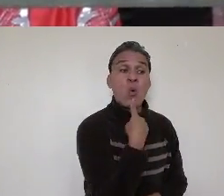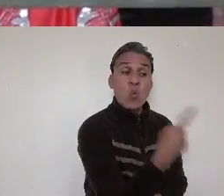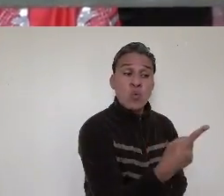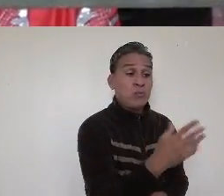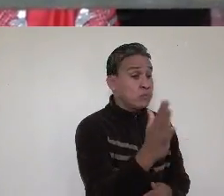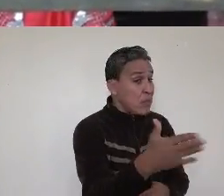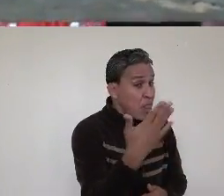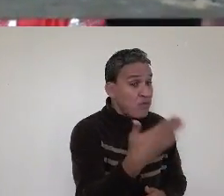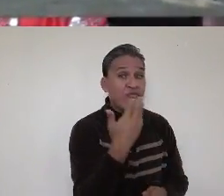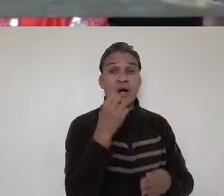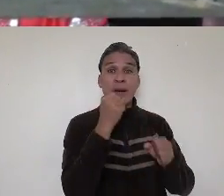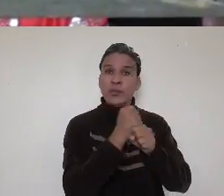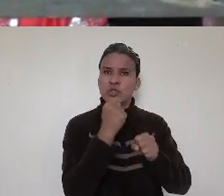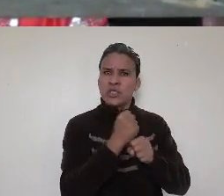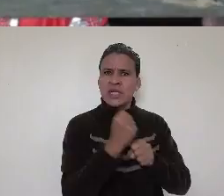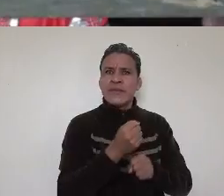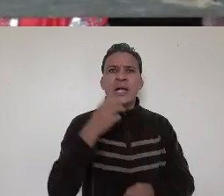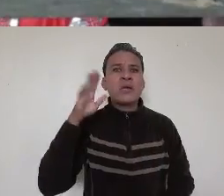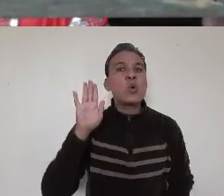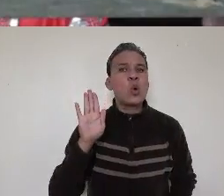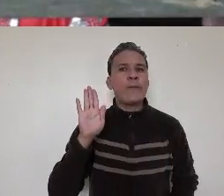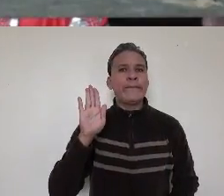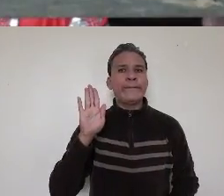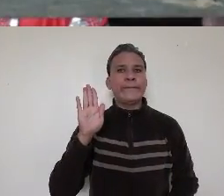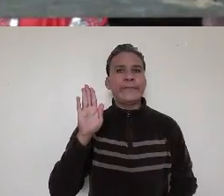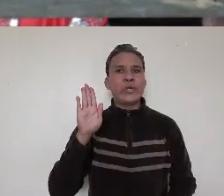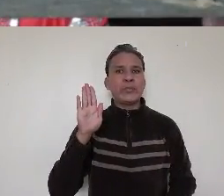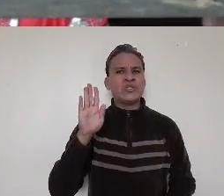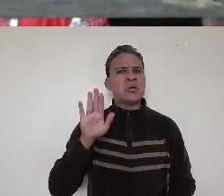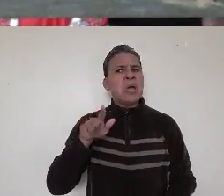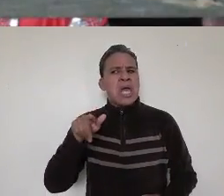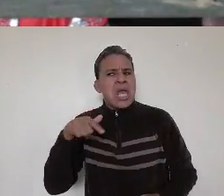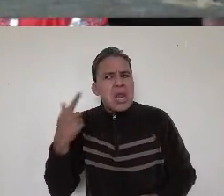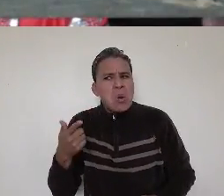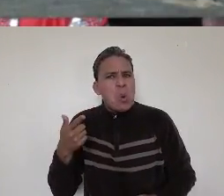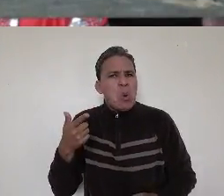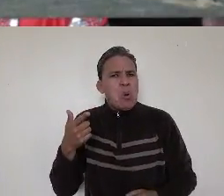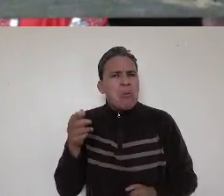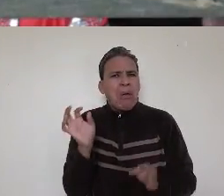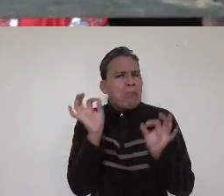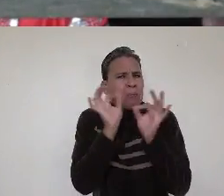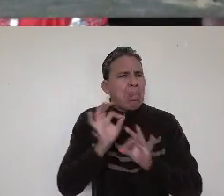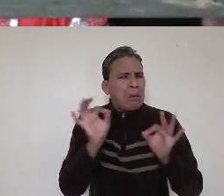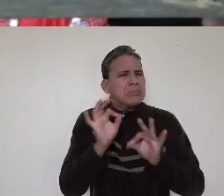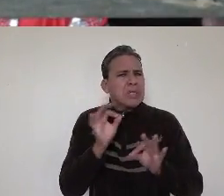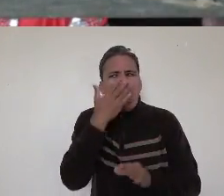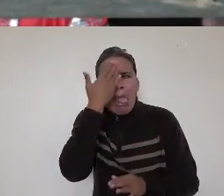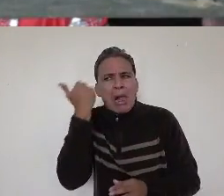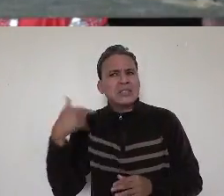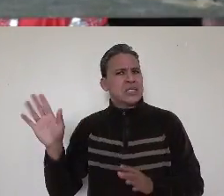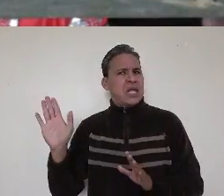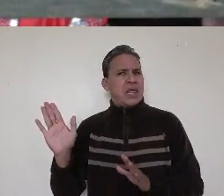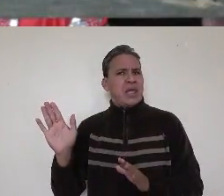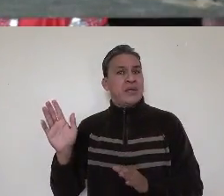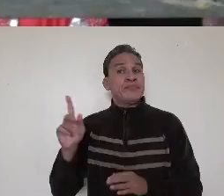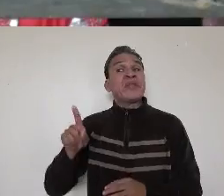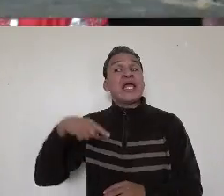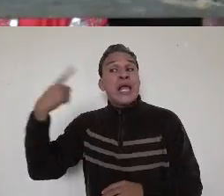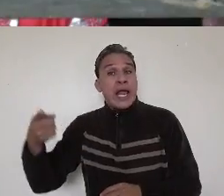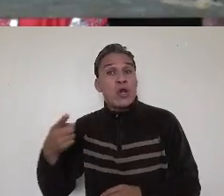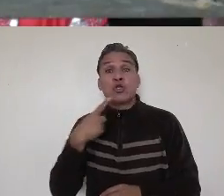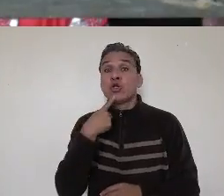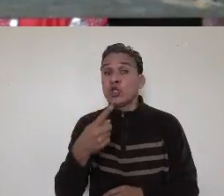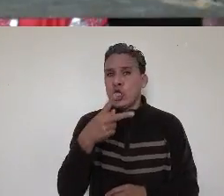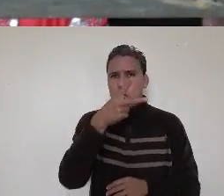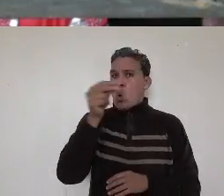trabajar, Él se compromete y luego no hace nada. Y aquel que le había dicho que no, a la hora de la verdad